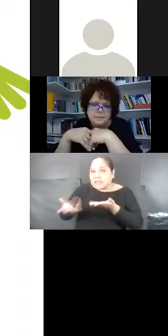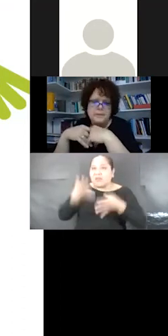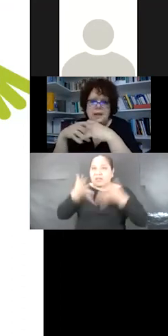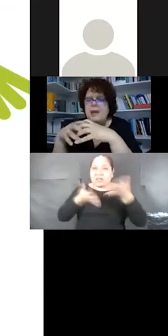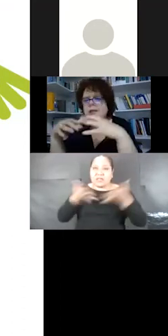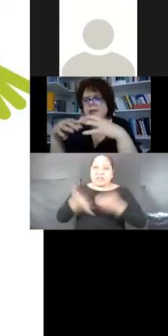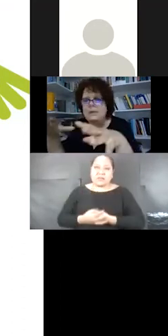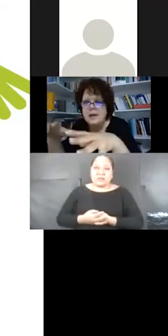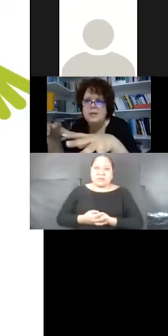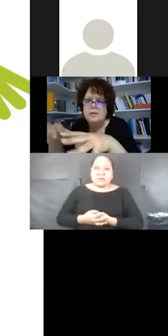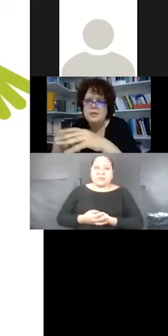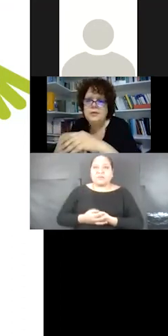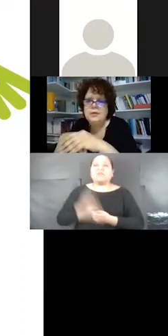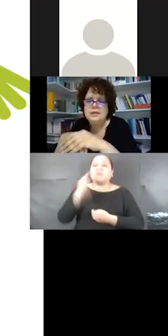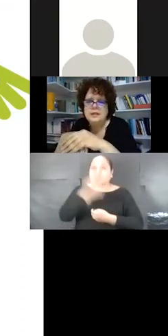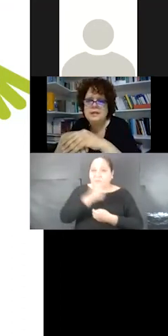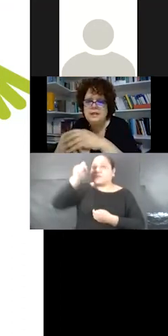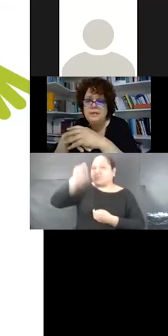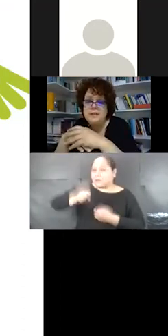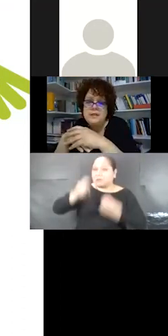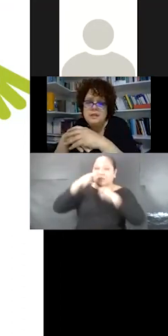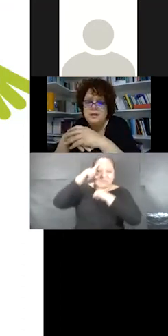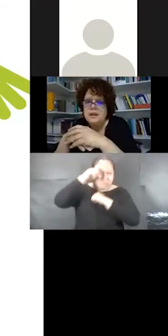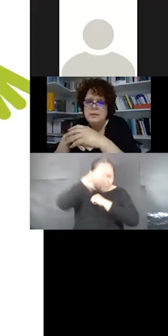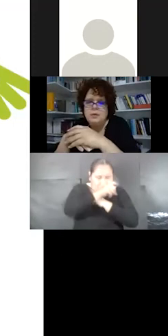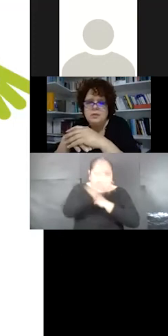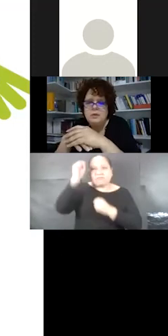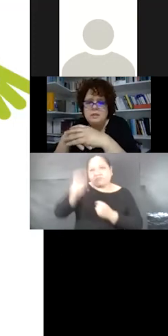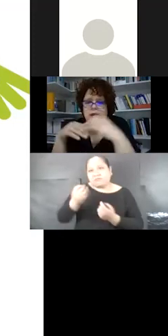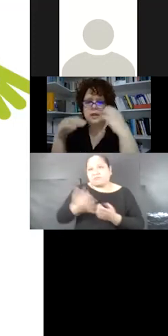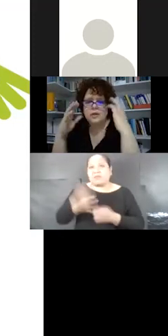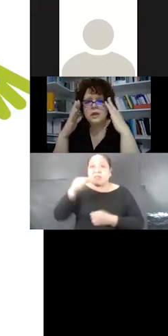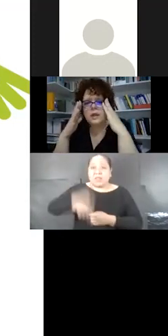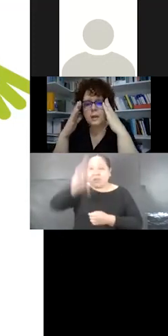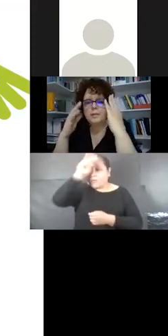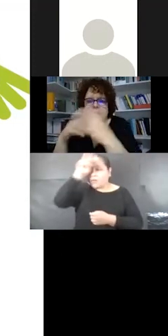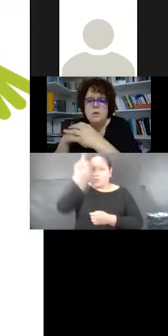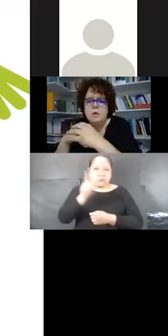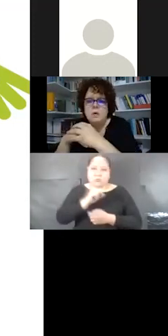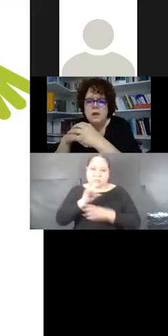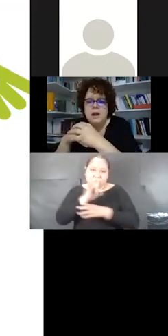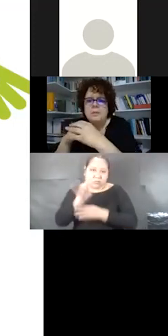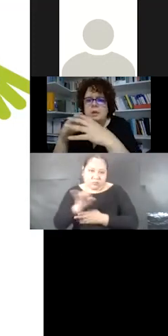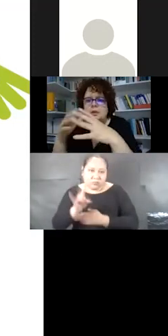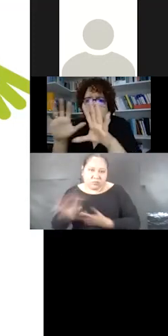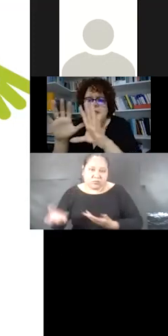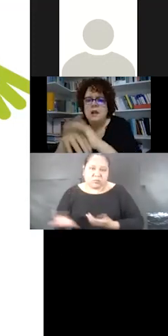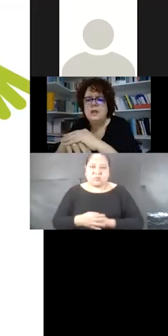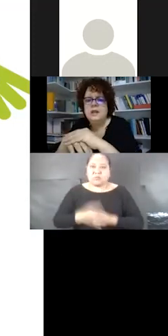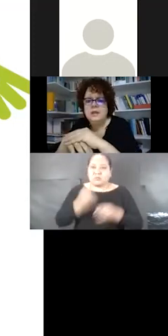Ahora, es complicado, ¿no? Es difícil, acá en el Perú no se ha utilizado, pero al